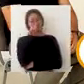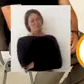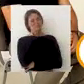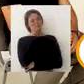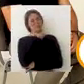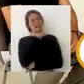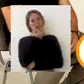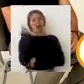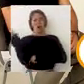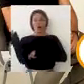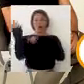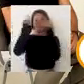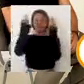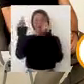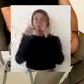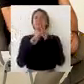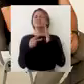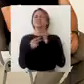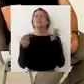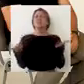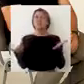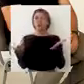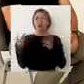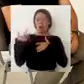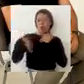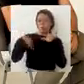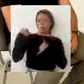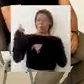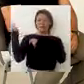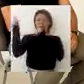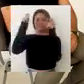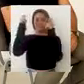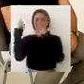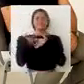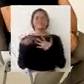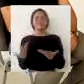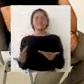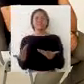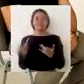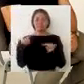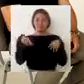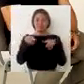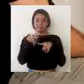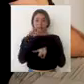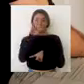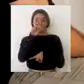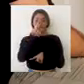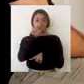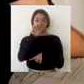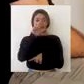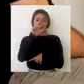vaina del rol? ¿Qué significa eso? ¿Qué es el juego de rol? Pues los que han visto Stranger Things